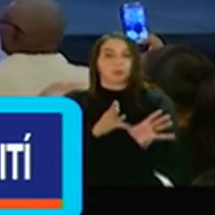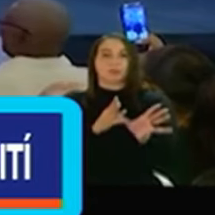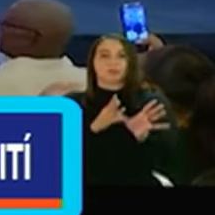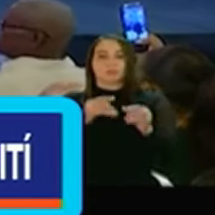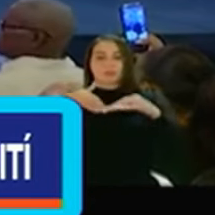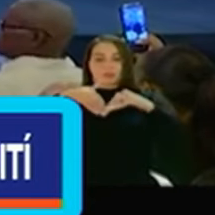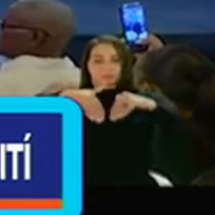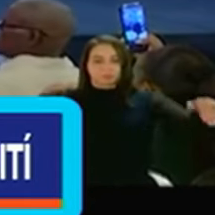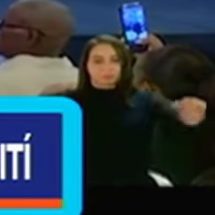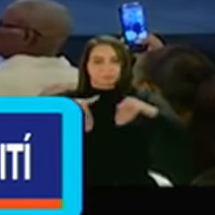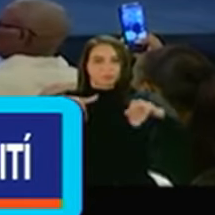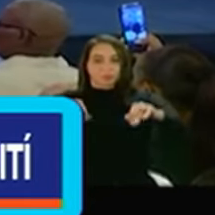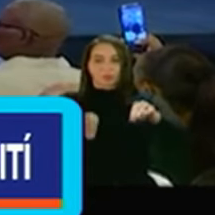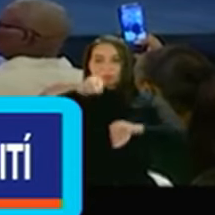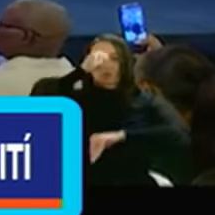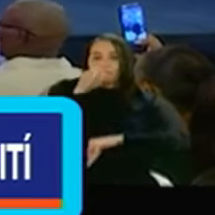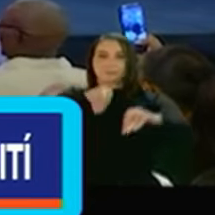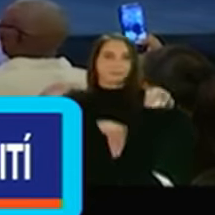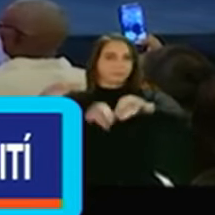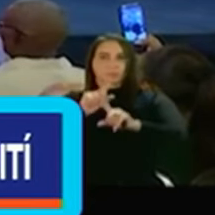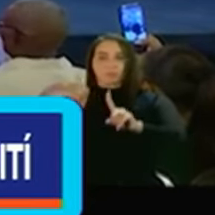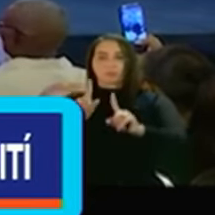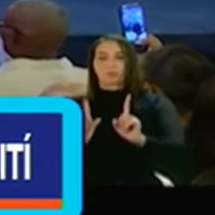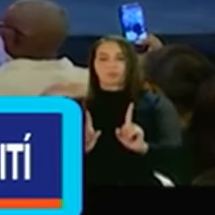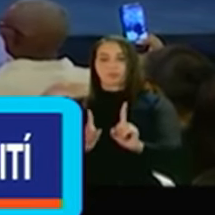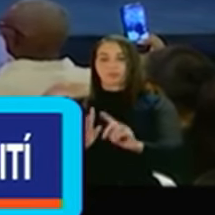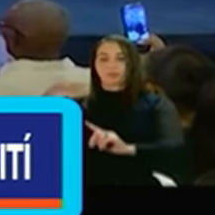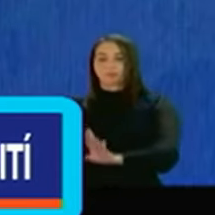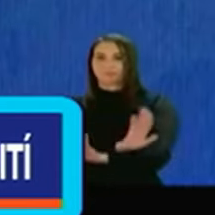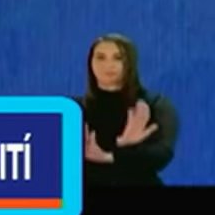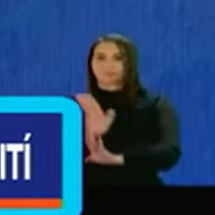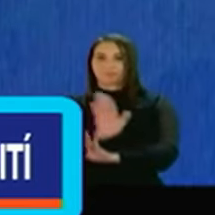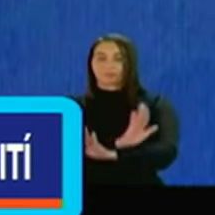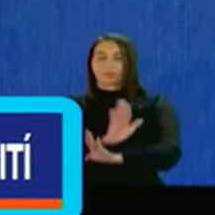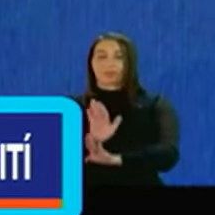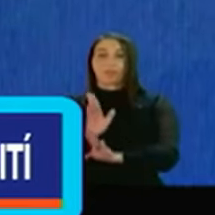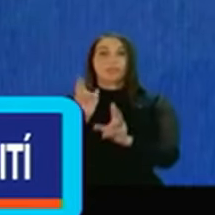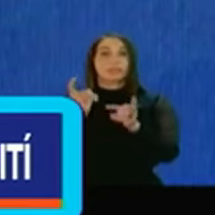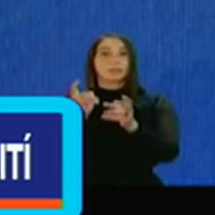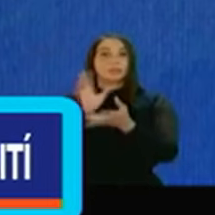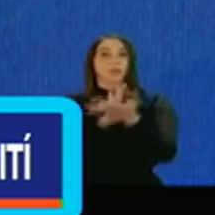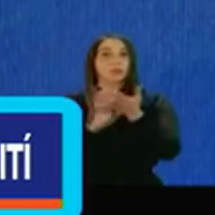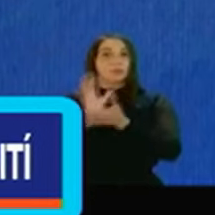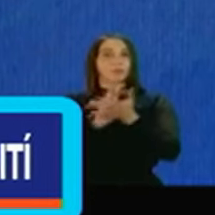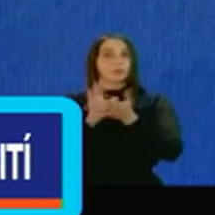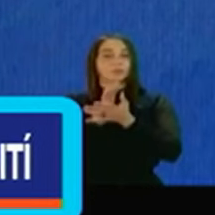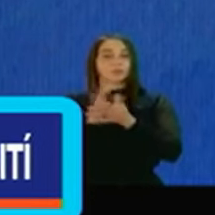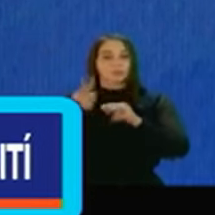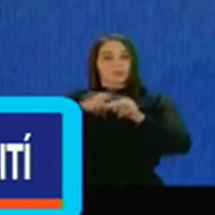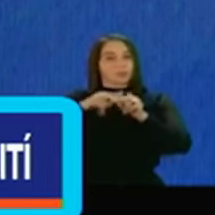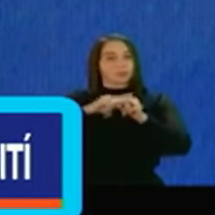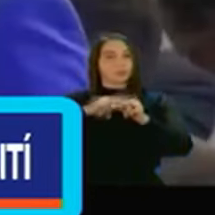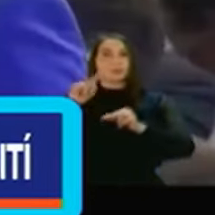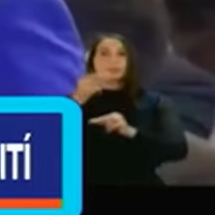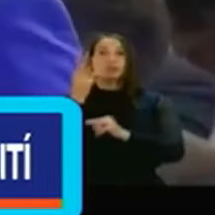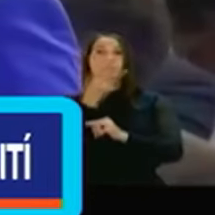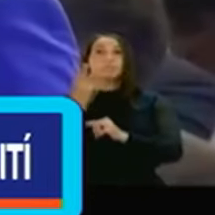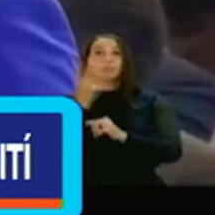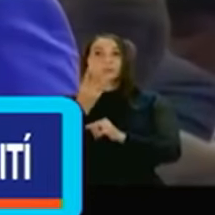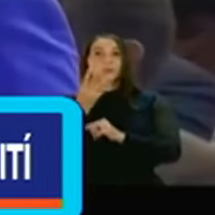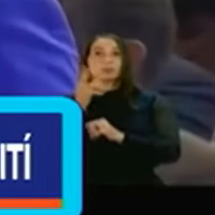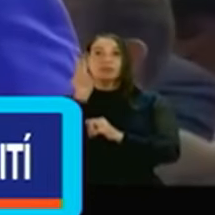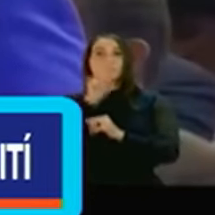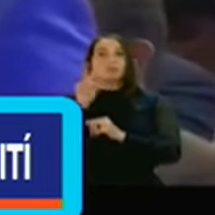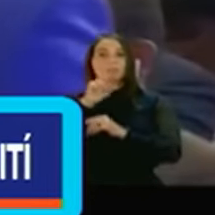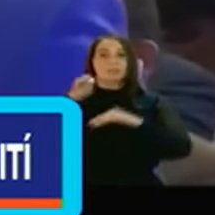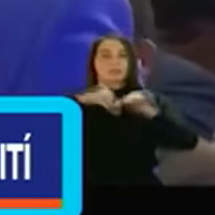se va a pasar del mercado hacia el pueblo. Entonces, en ese tema, eso fue la confusión. O sea, el corredor empieza desde el miércoles, pero el mercado es